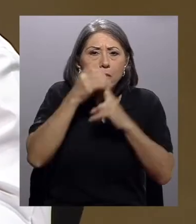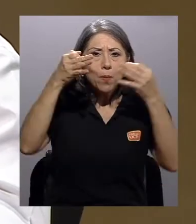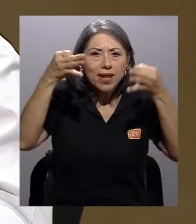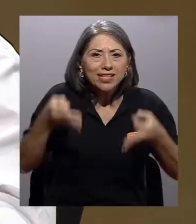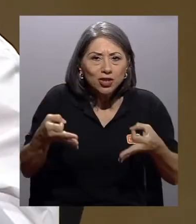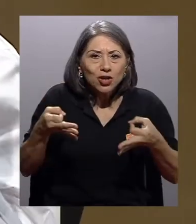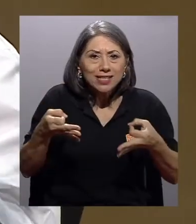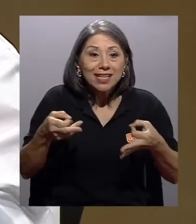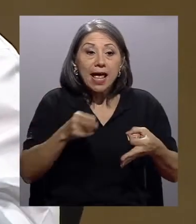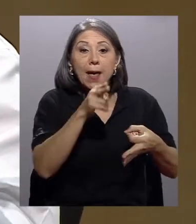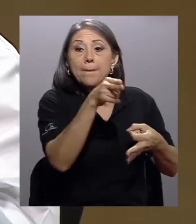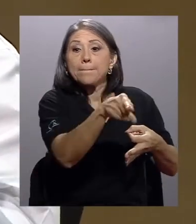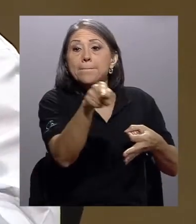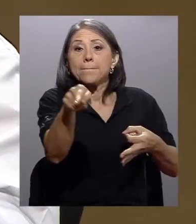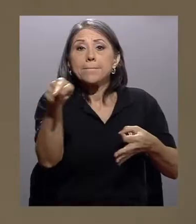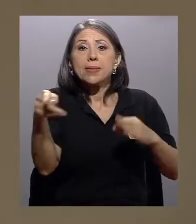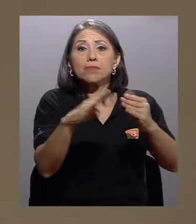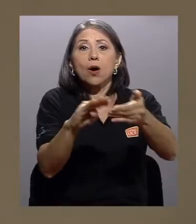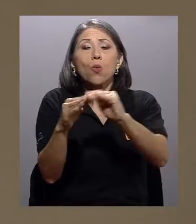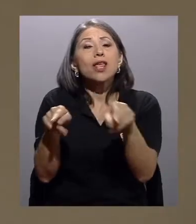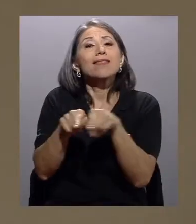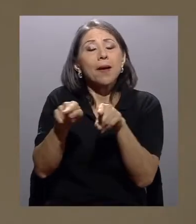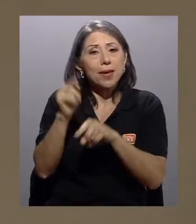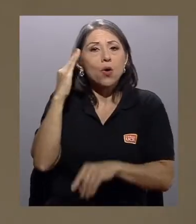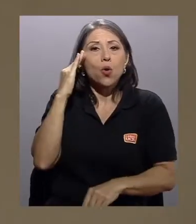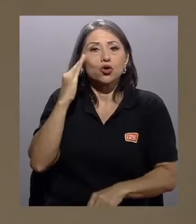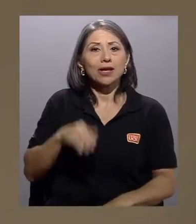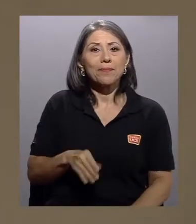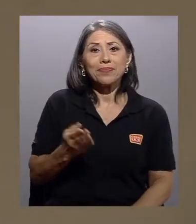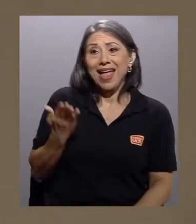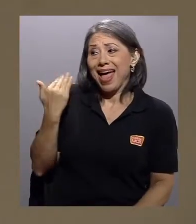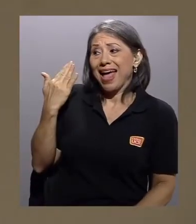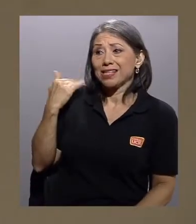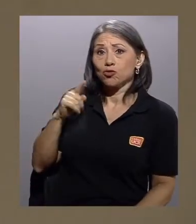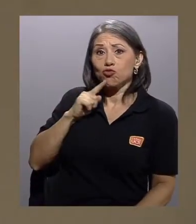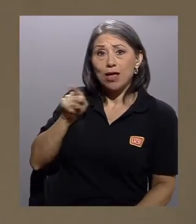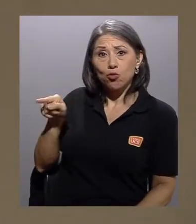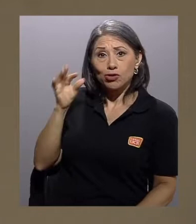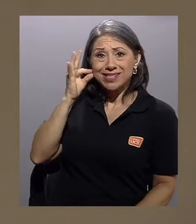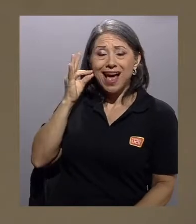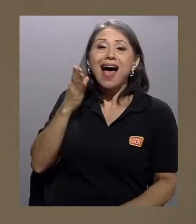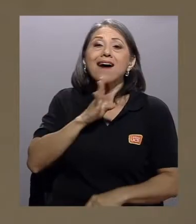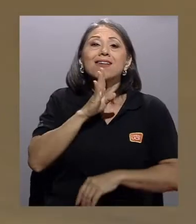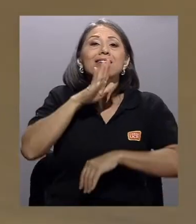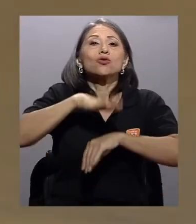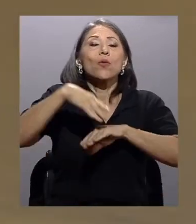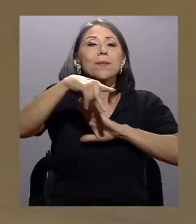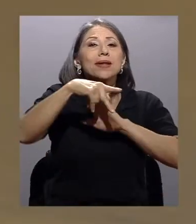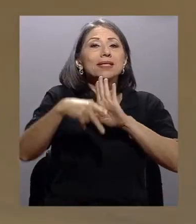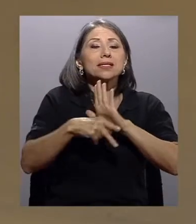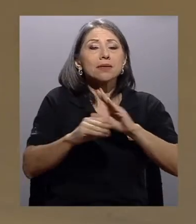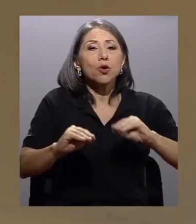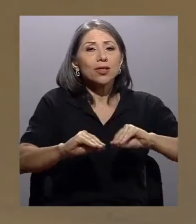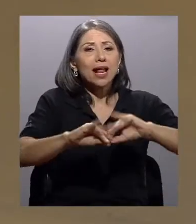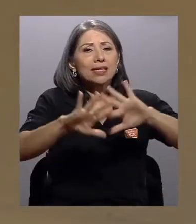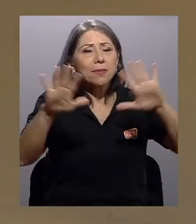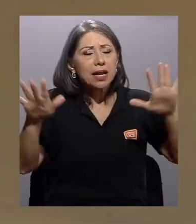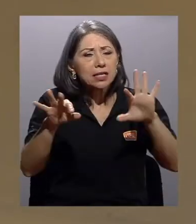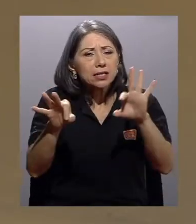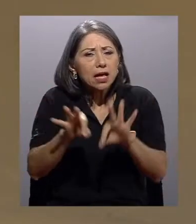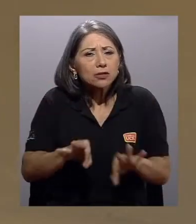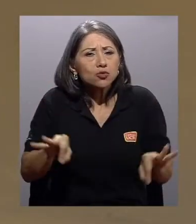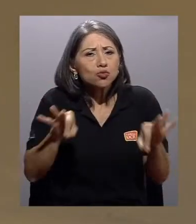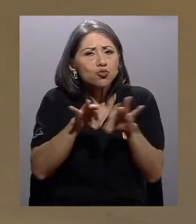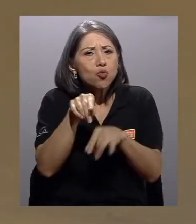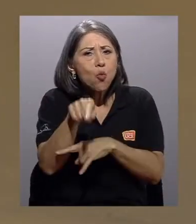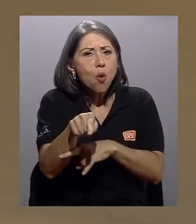comunidad también las conozca. Hace un rato también Sara hacía referencia a ese principio de transparencia que me parece